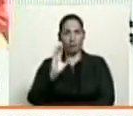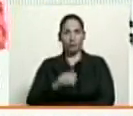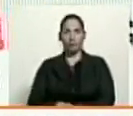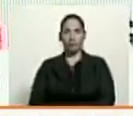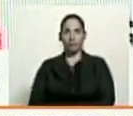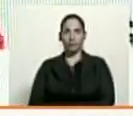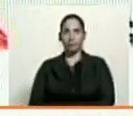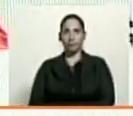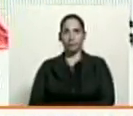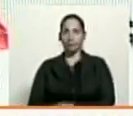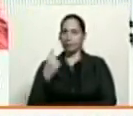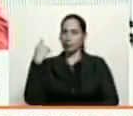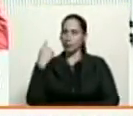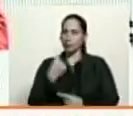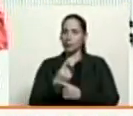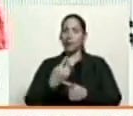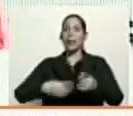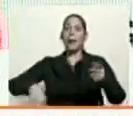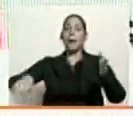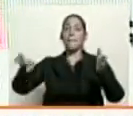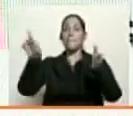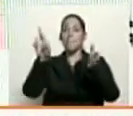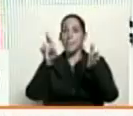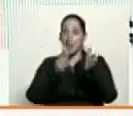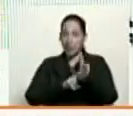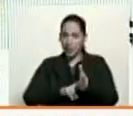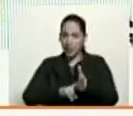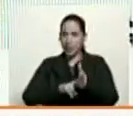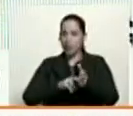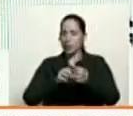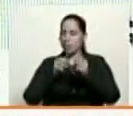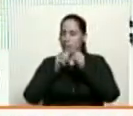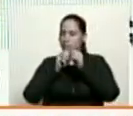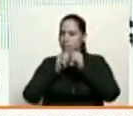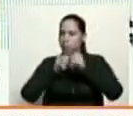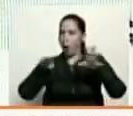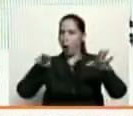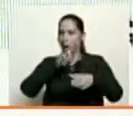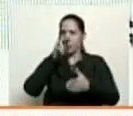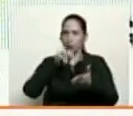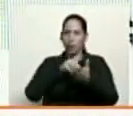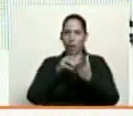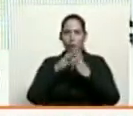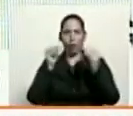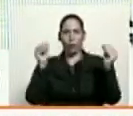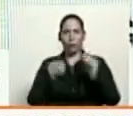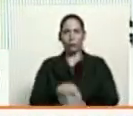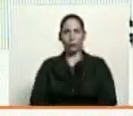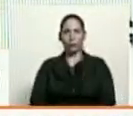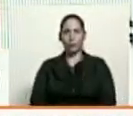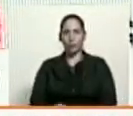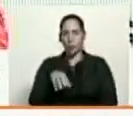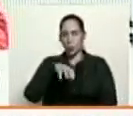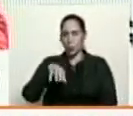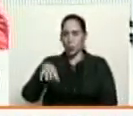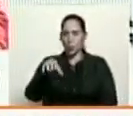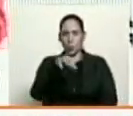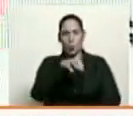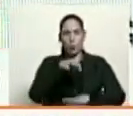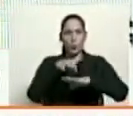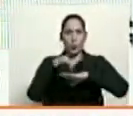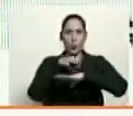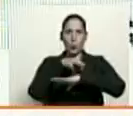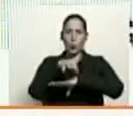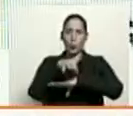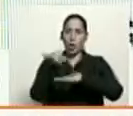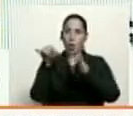debe pues repetirse en todo el territorio nacional, en todos los estados, los municipios,